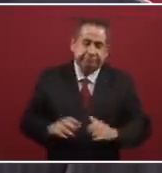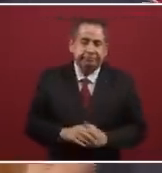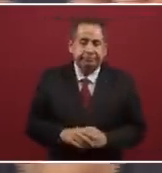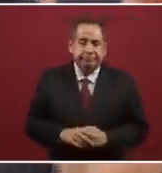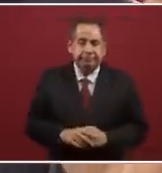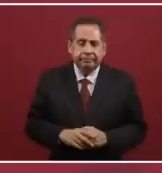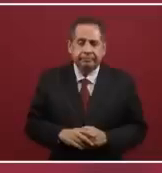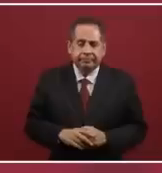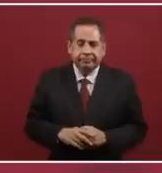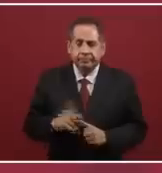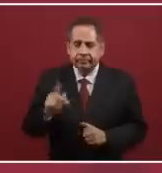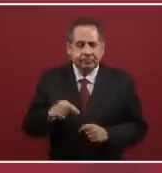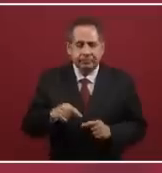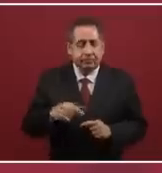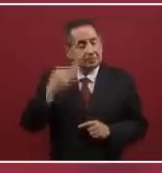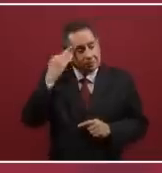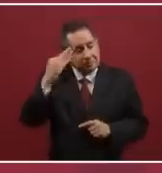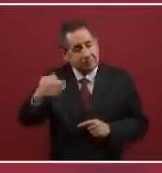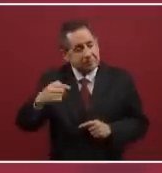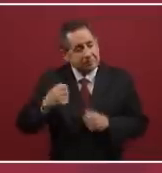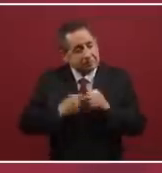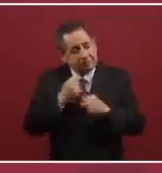Pero eso no va a tardar mucho.